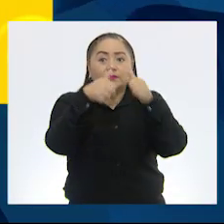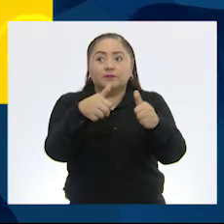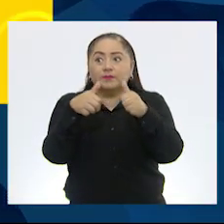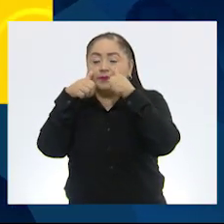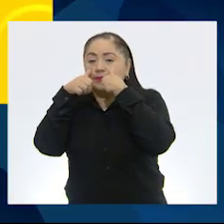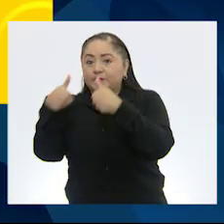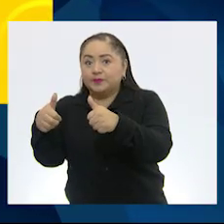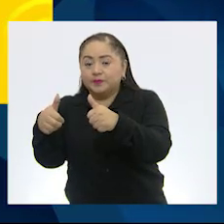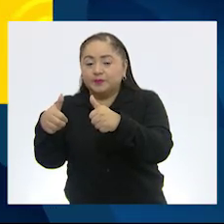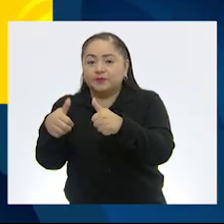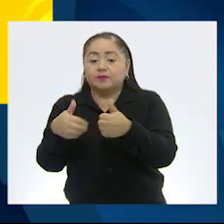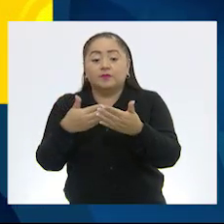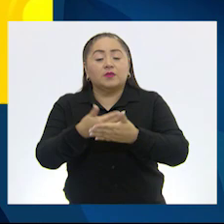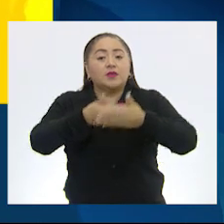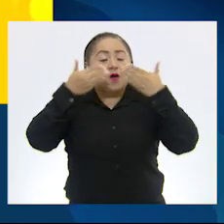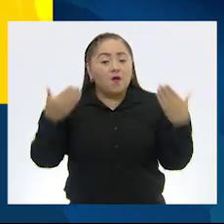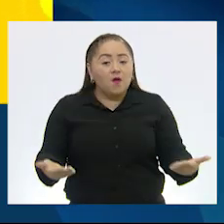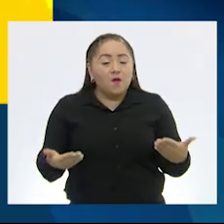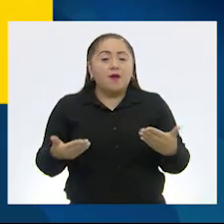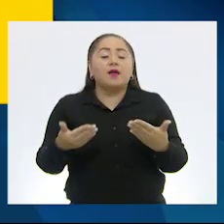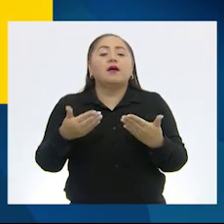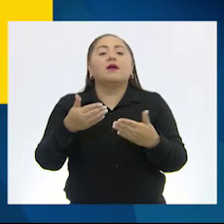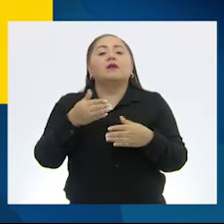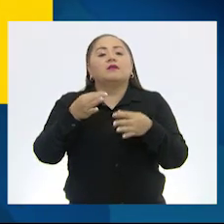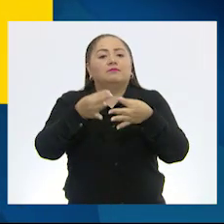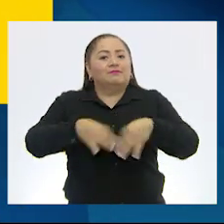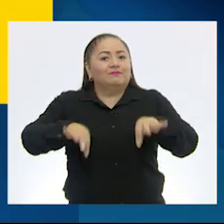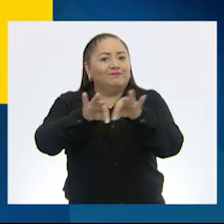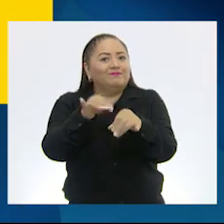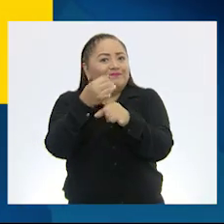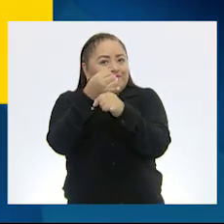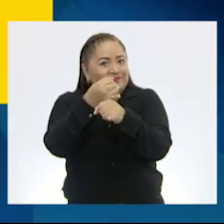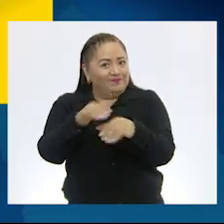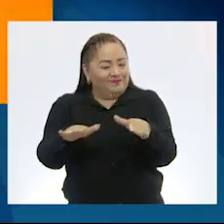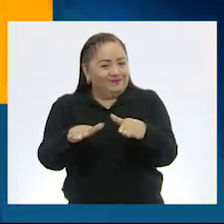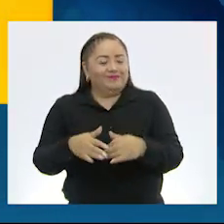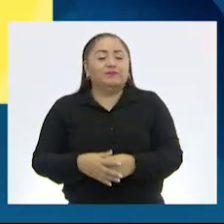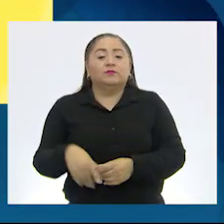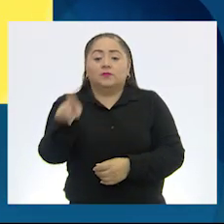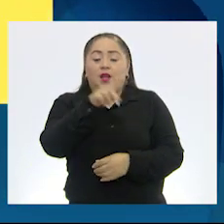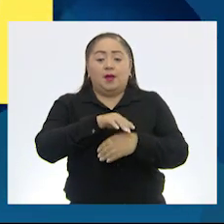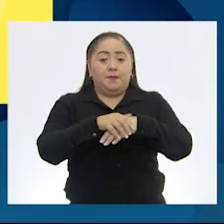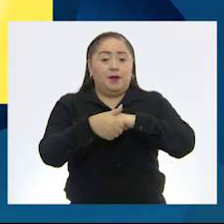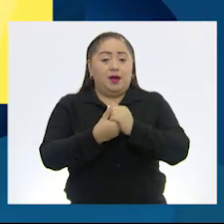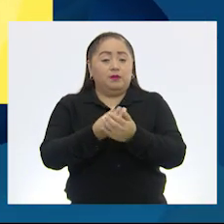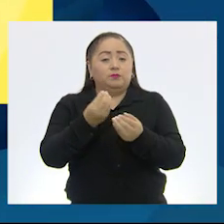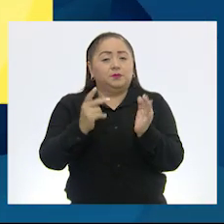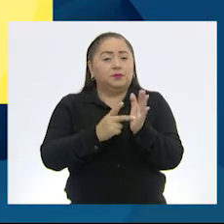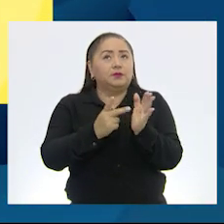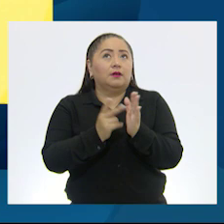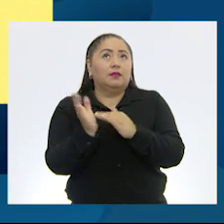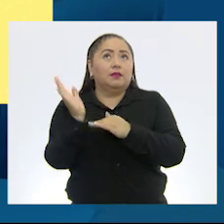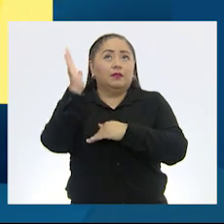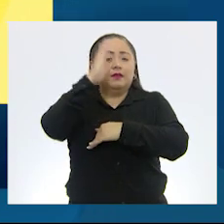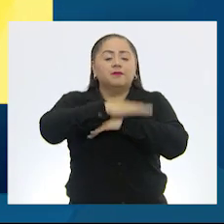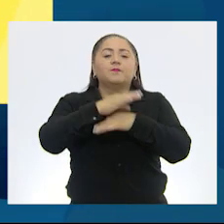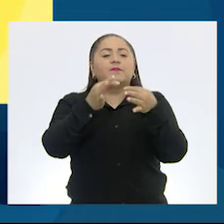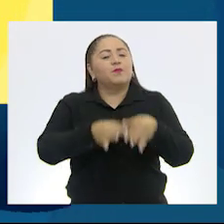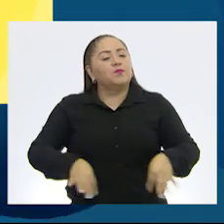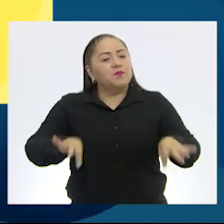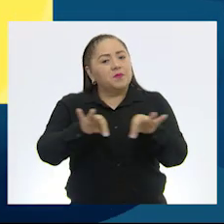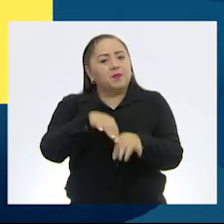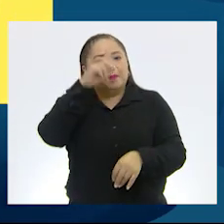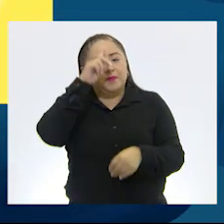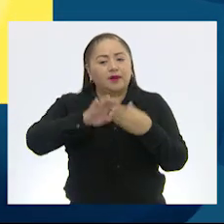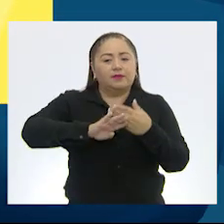¡Atención! ¡Atención! A continuación, información importante. Lavarnos las manos varias veces al día es